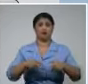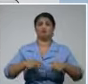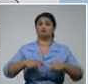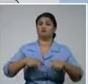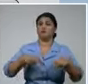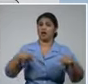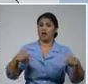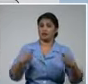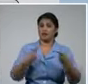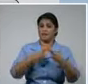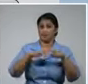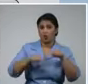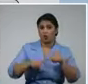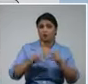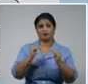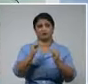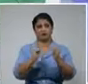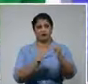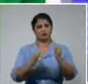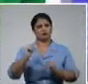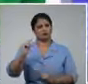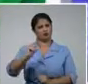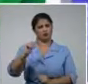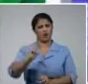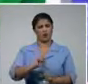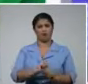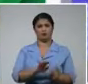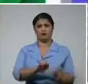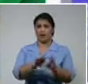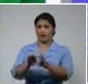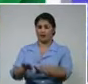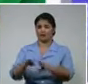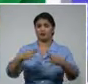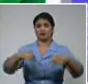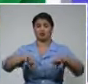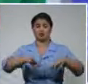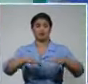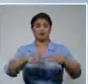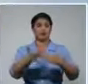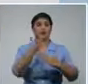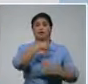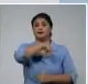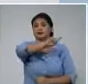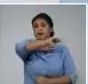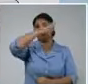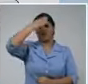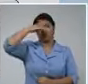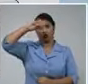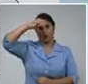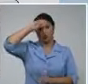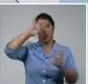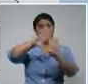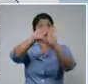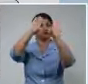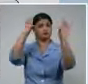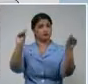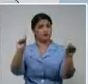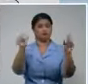Con este comportamiento en el día de ayer, ya en Cuba se han diagnosticado